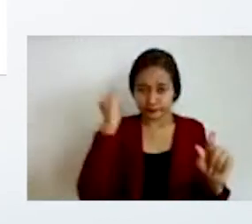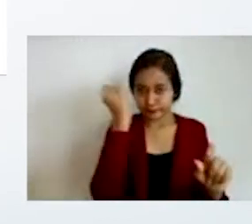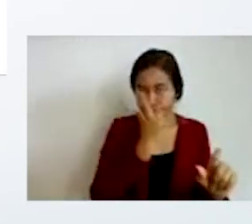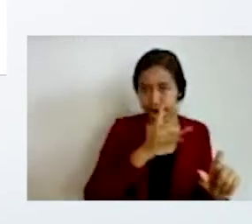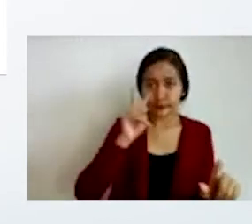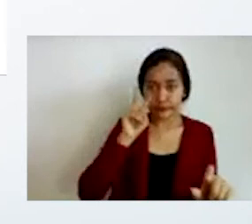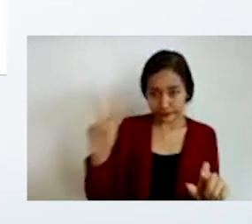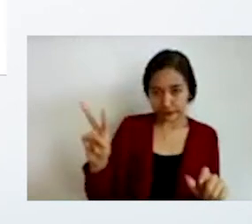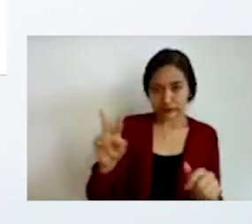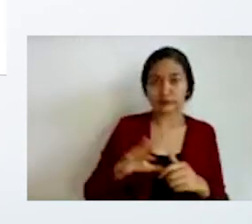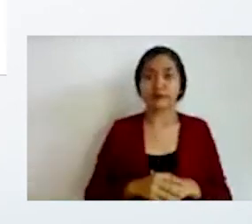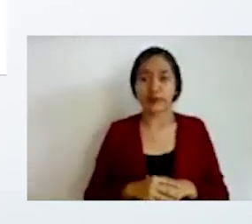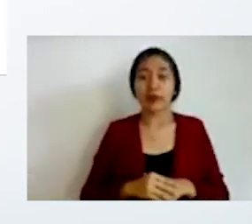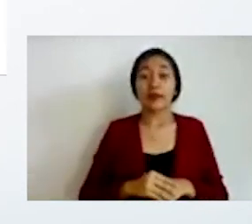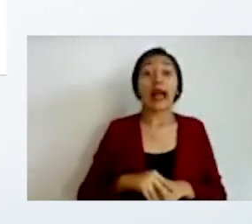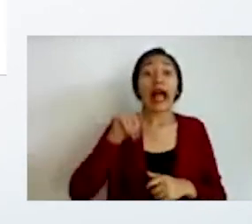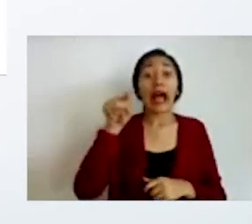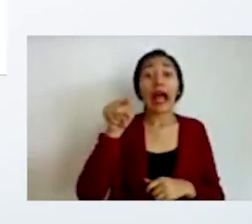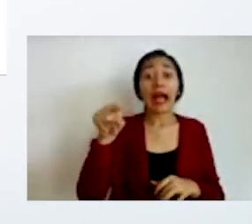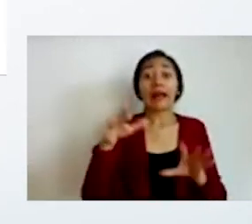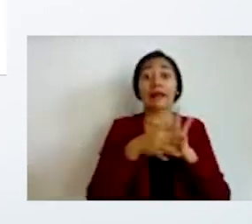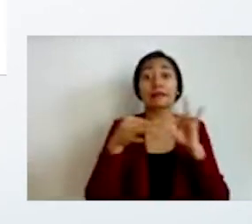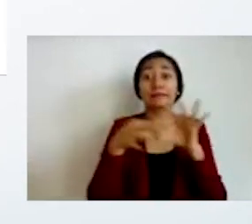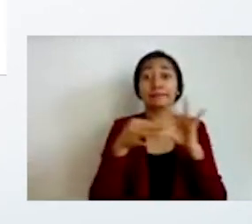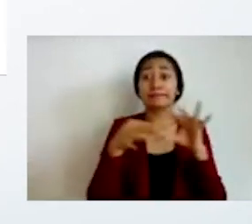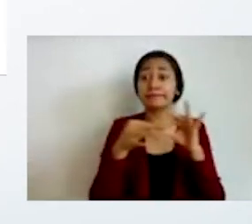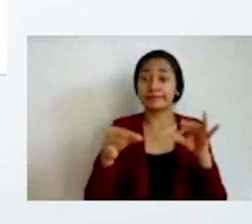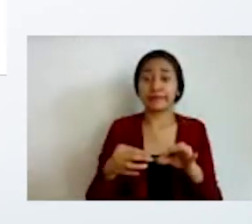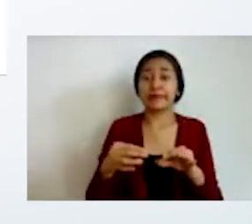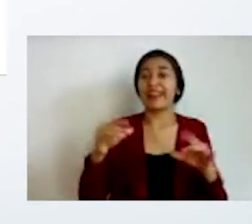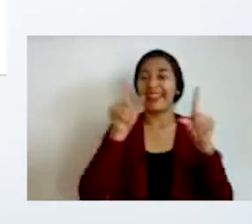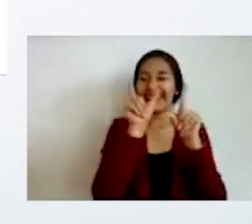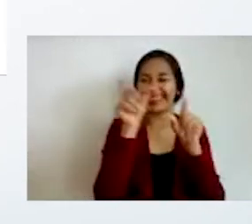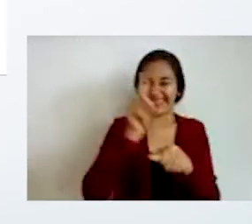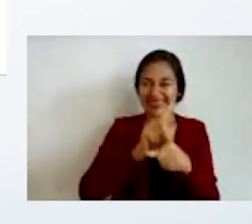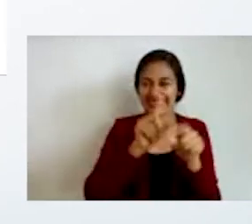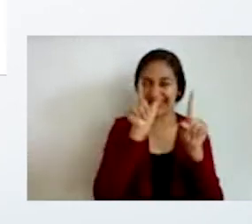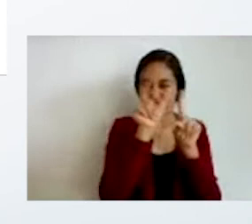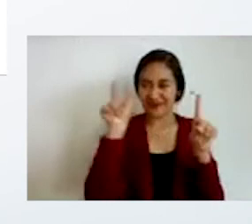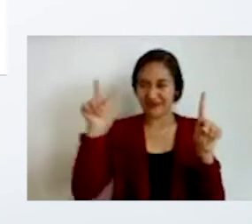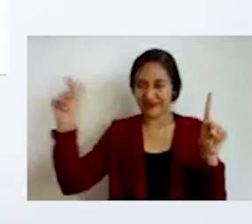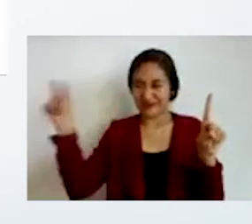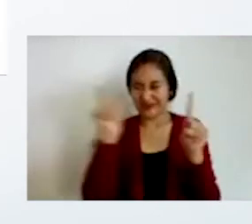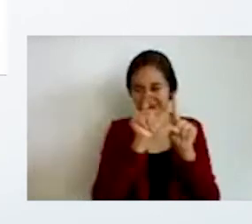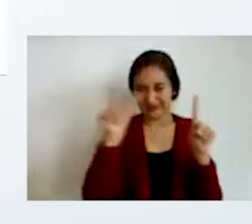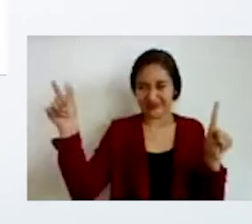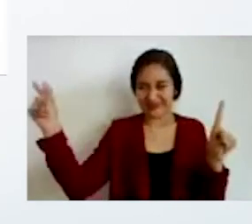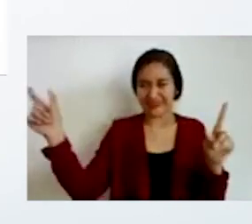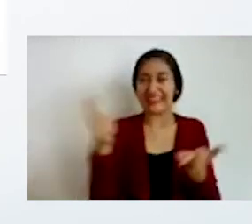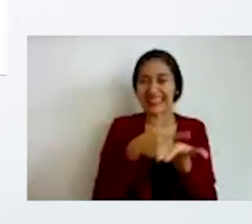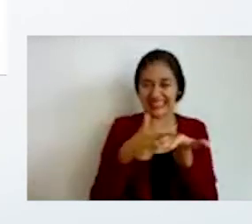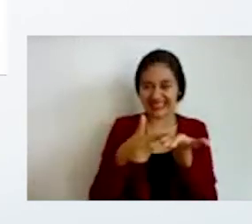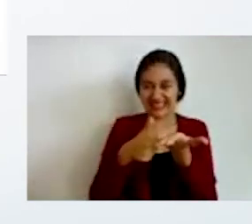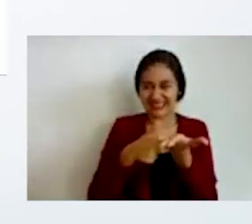se muestra en un esquema calendárico que es la línea gris, más o menos cómo se dan los fenómenos